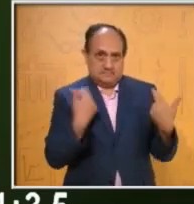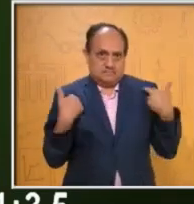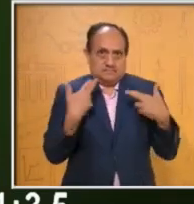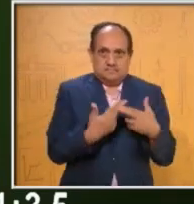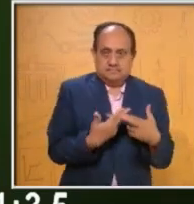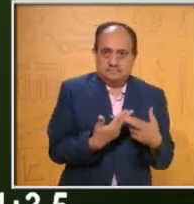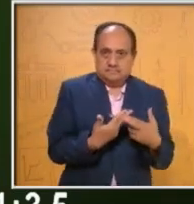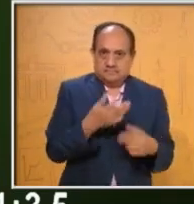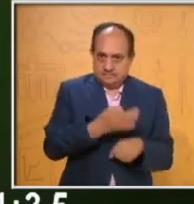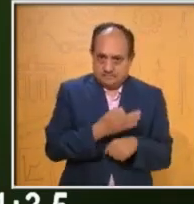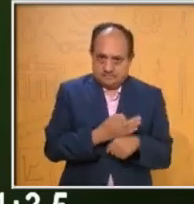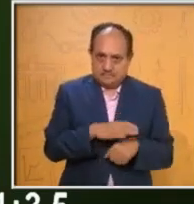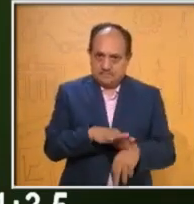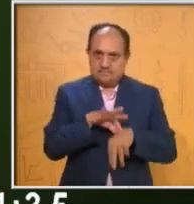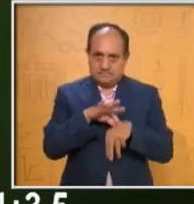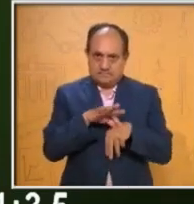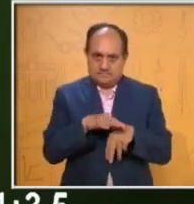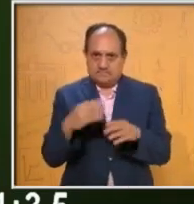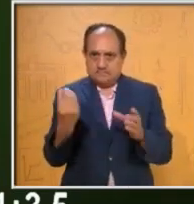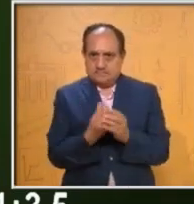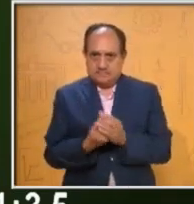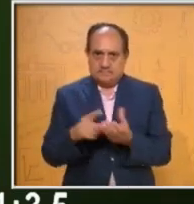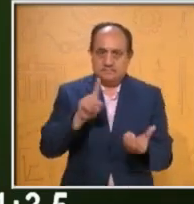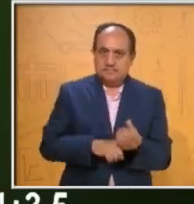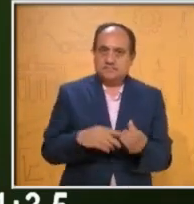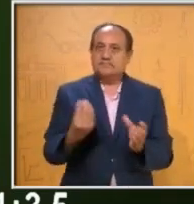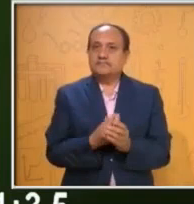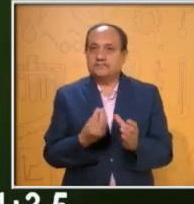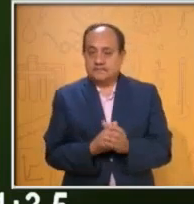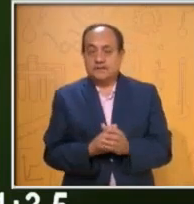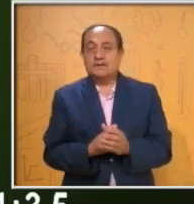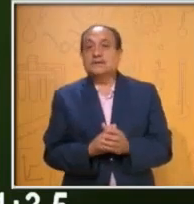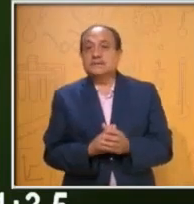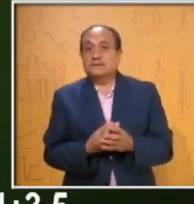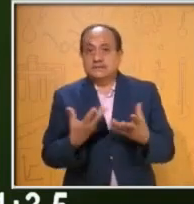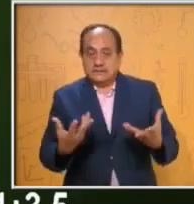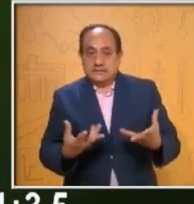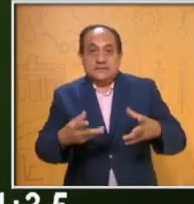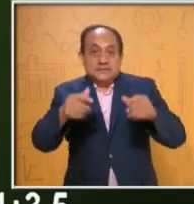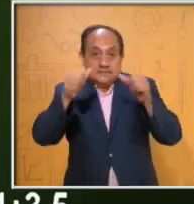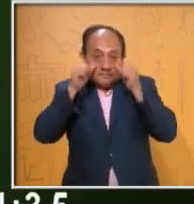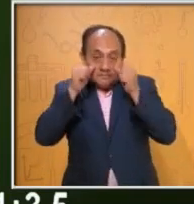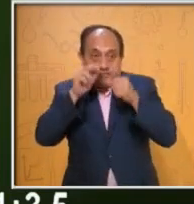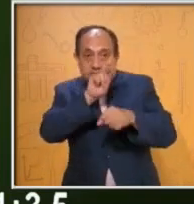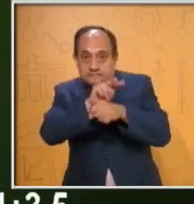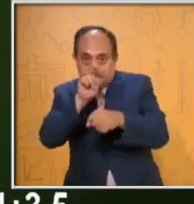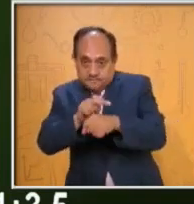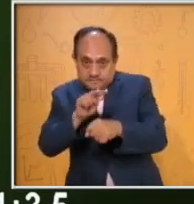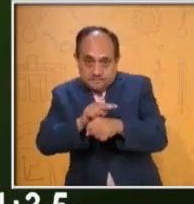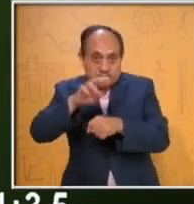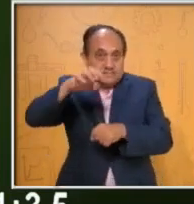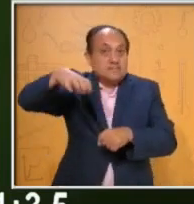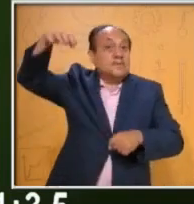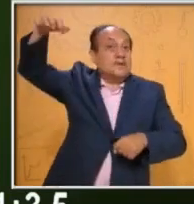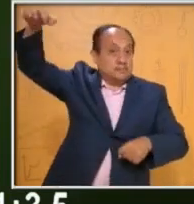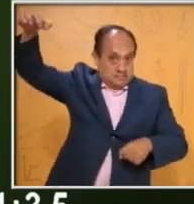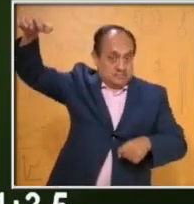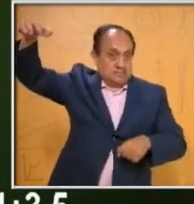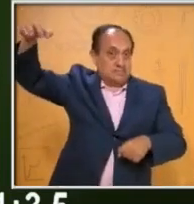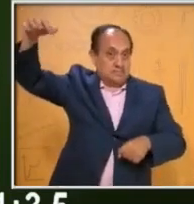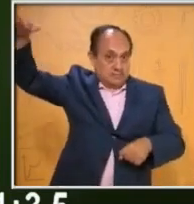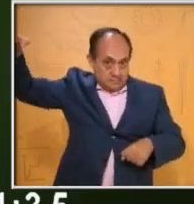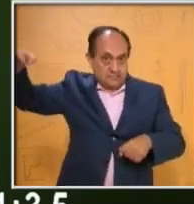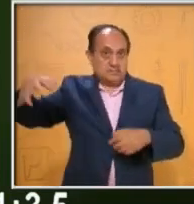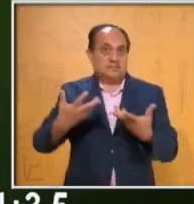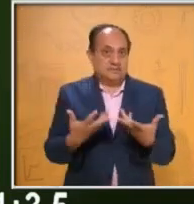yo ahorita, o lo que vamos a hacer en clase, este experimento, tiene que estar supervisado allá en casita por un adulto. Que no